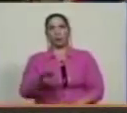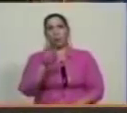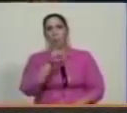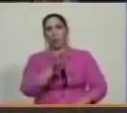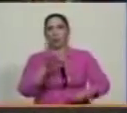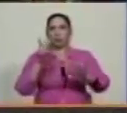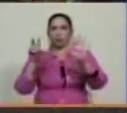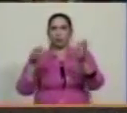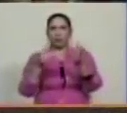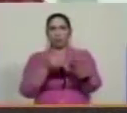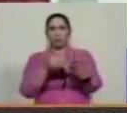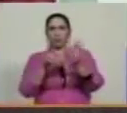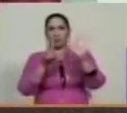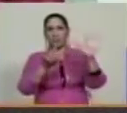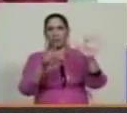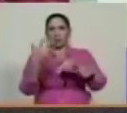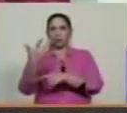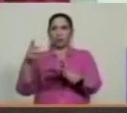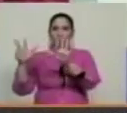47.638, ¿fue que dijeron?